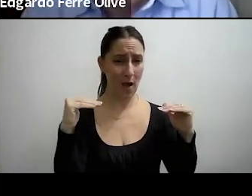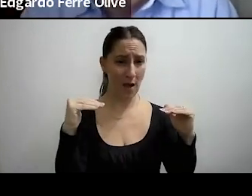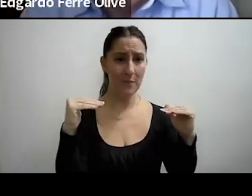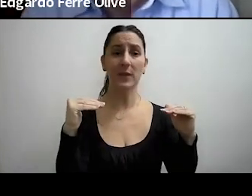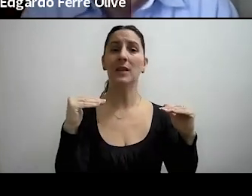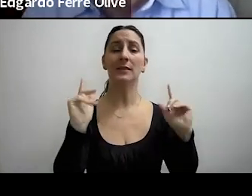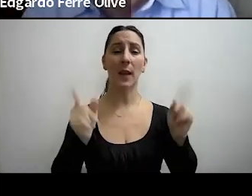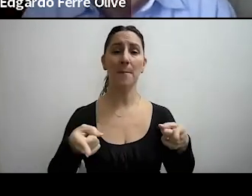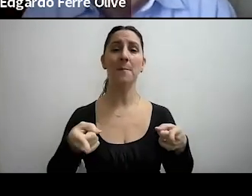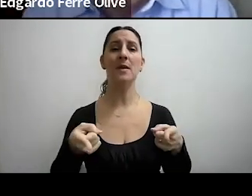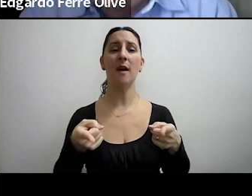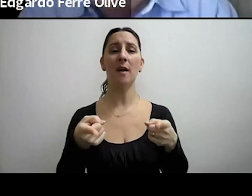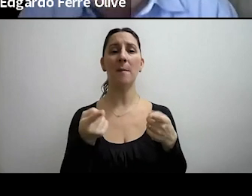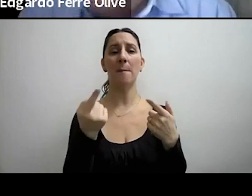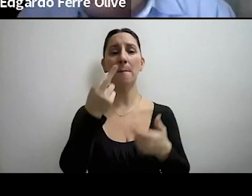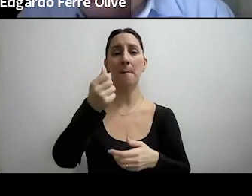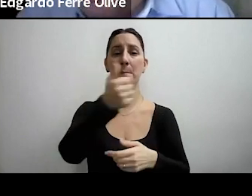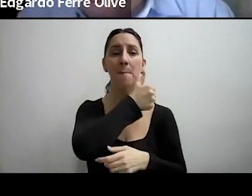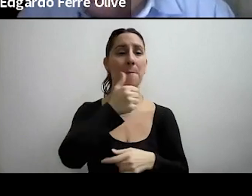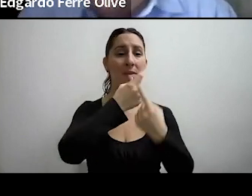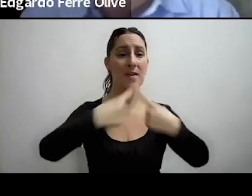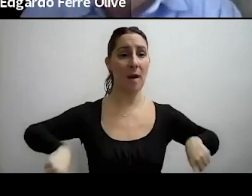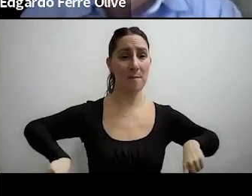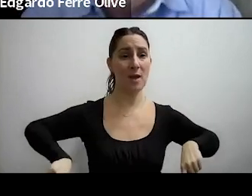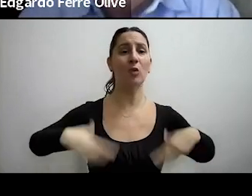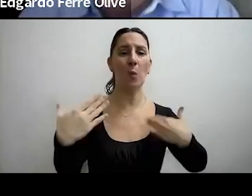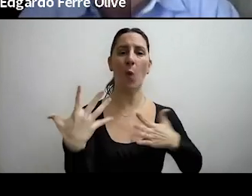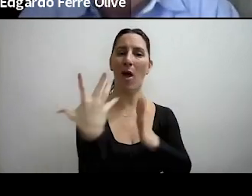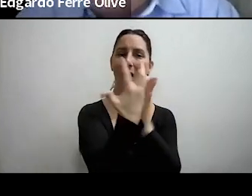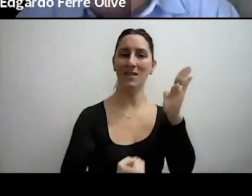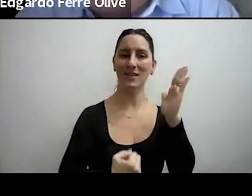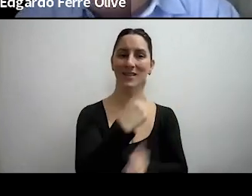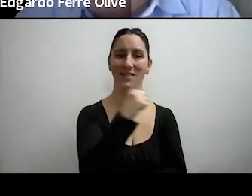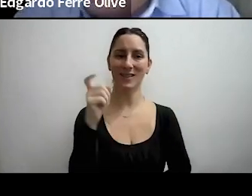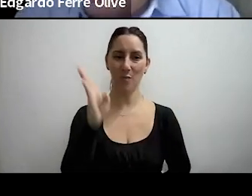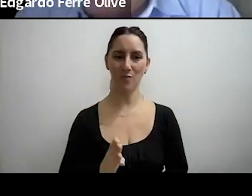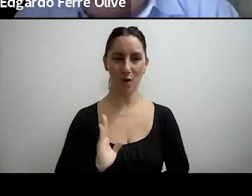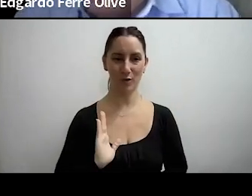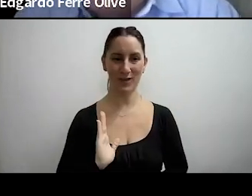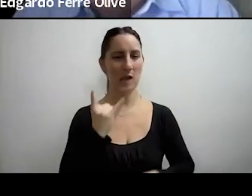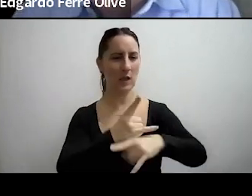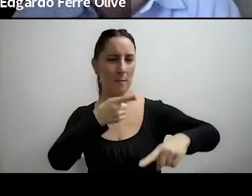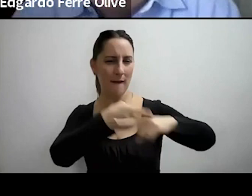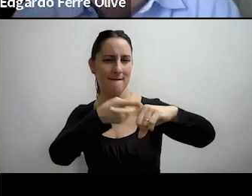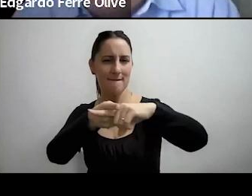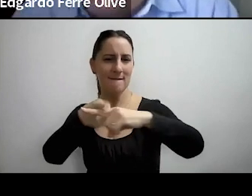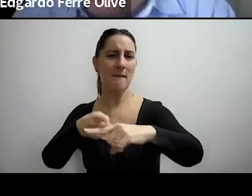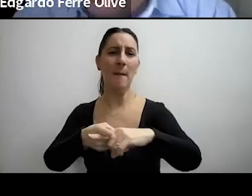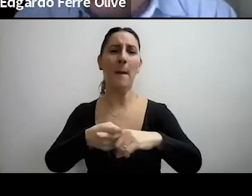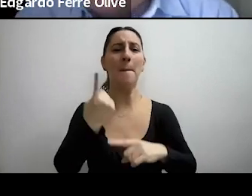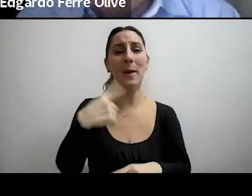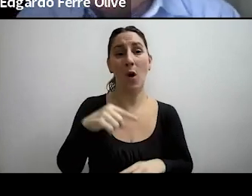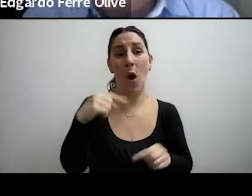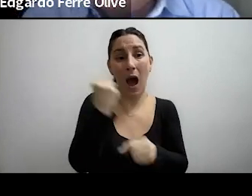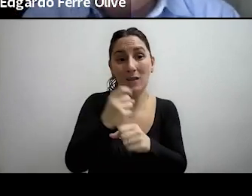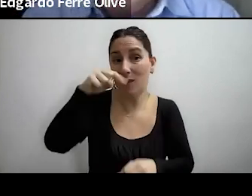que estar que los medicamentos sean deducibles al 100%, ¿no? Como uno siempre está peleando, pero nunca, por lo menos por ahora no lo